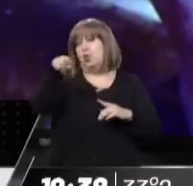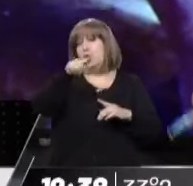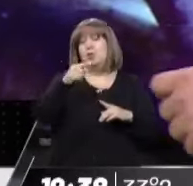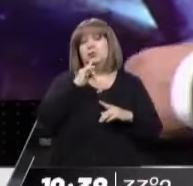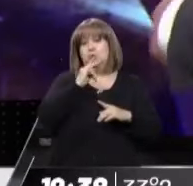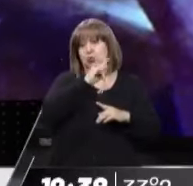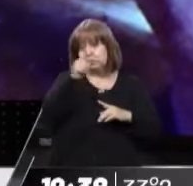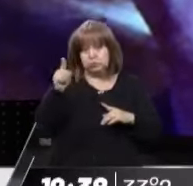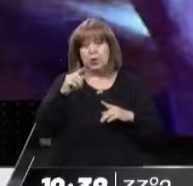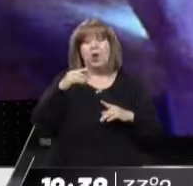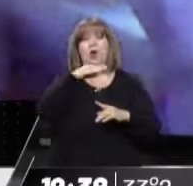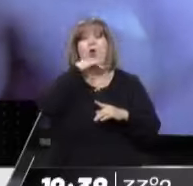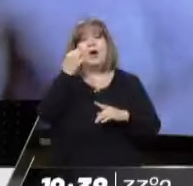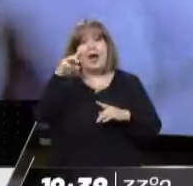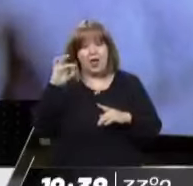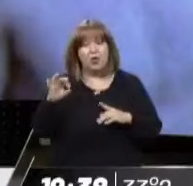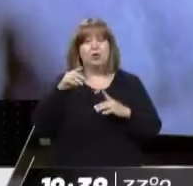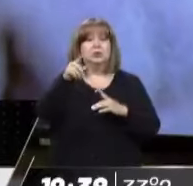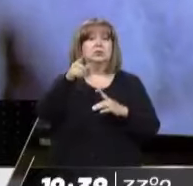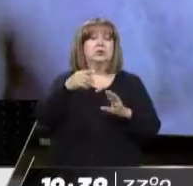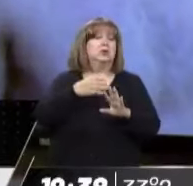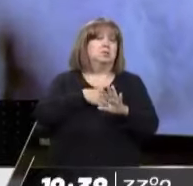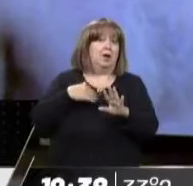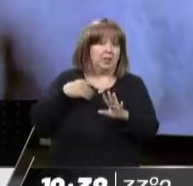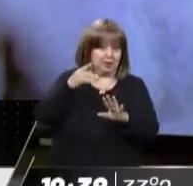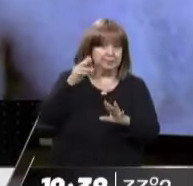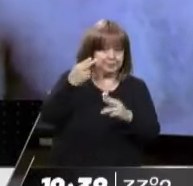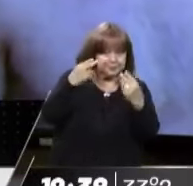ser jurado, a las que son mamás como yo,